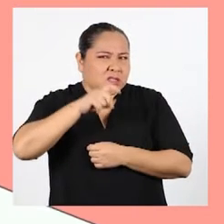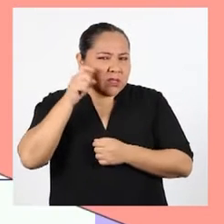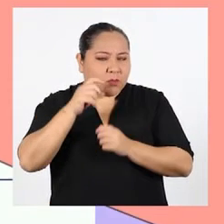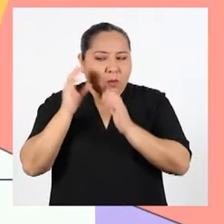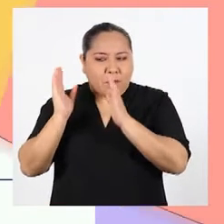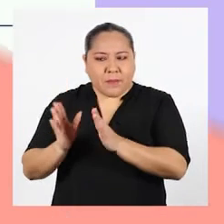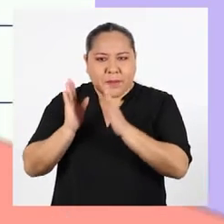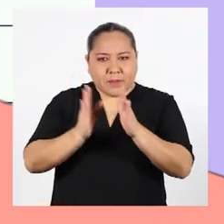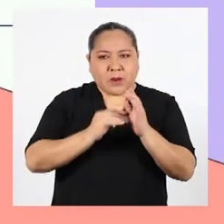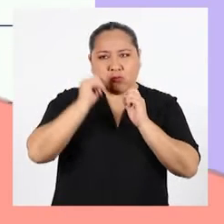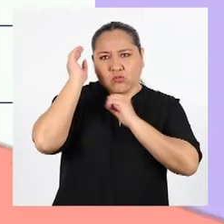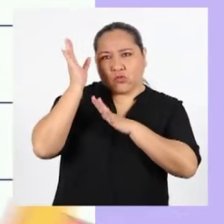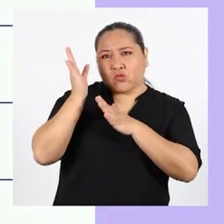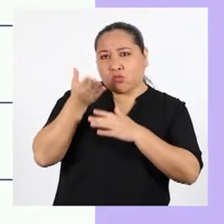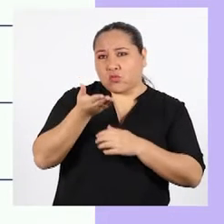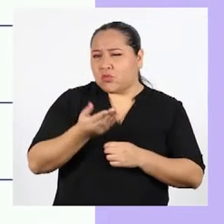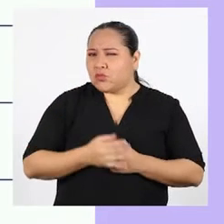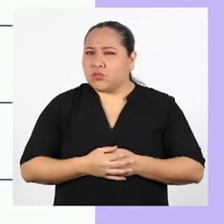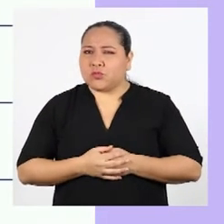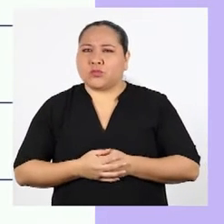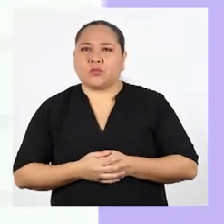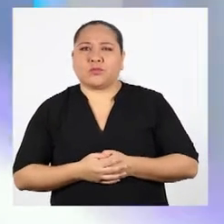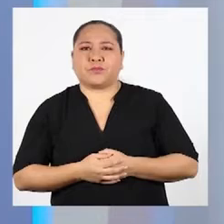cuenta para elaborar un discurso?